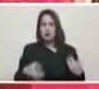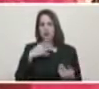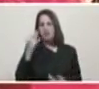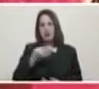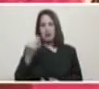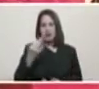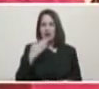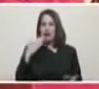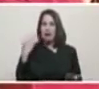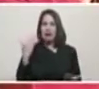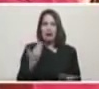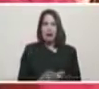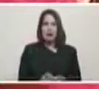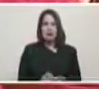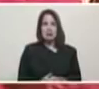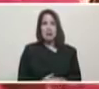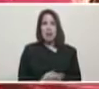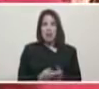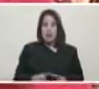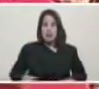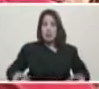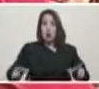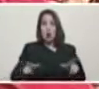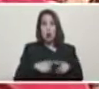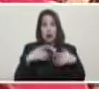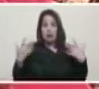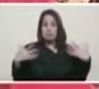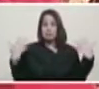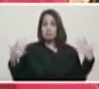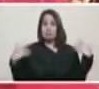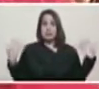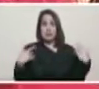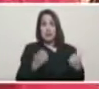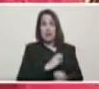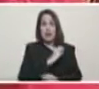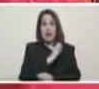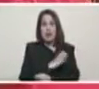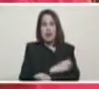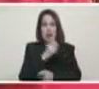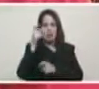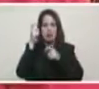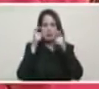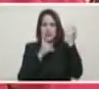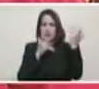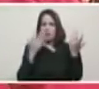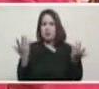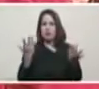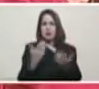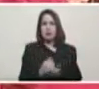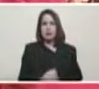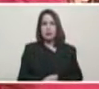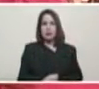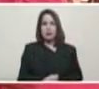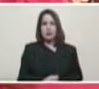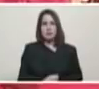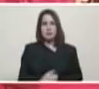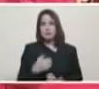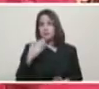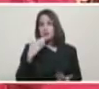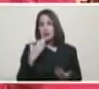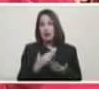agradecido estar en este espacio con esta energía de nuestro gigante eterno de nuestro comandante Hugo Chávez Gracias